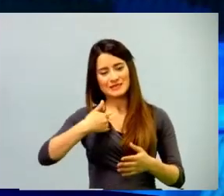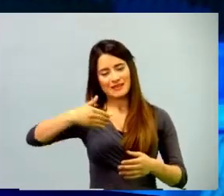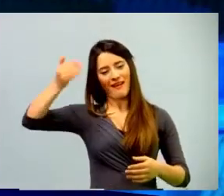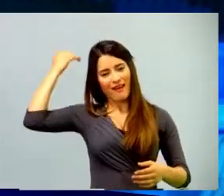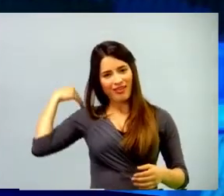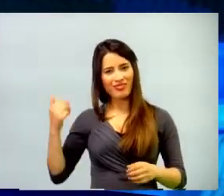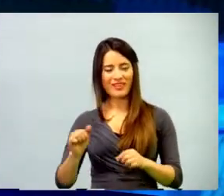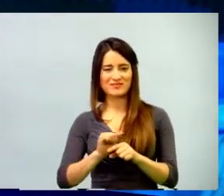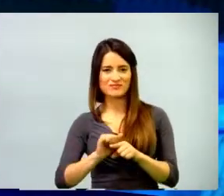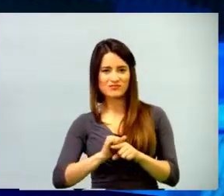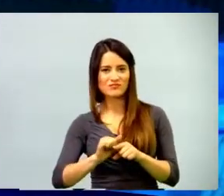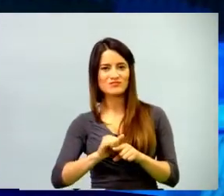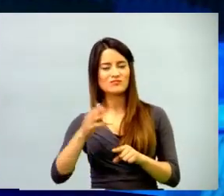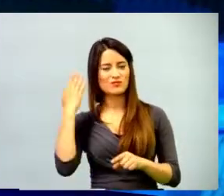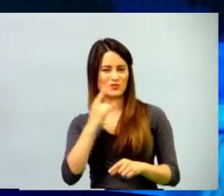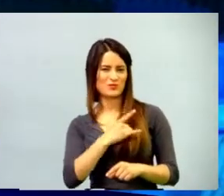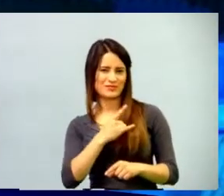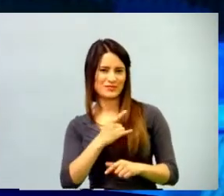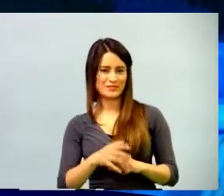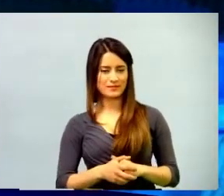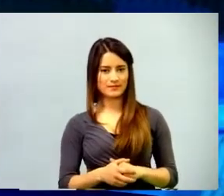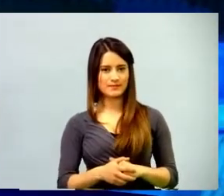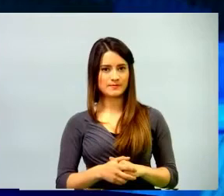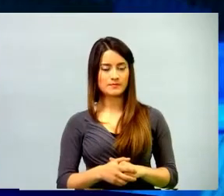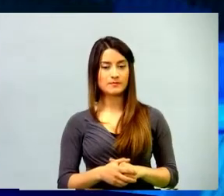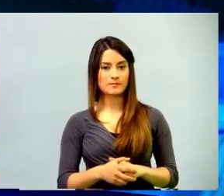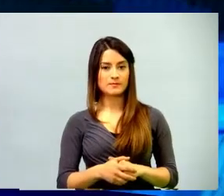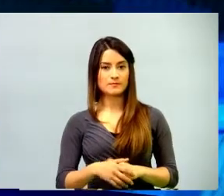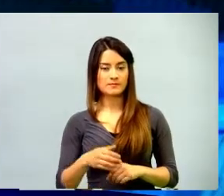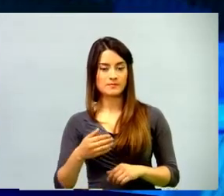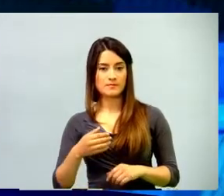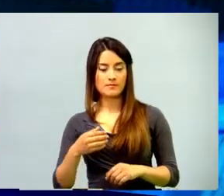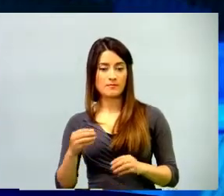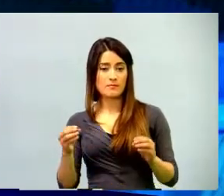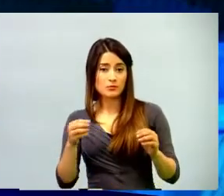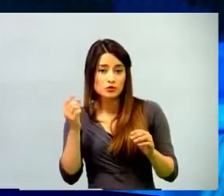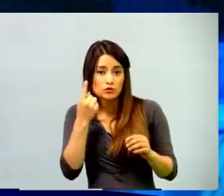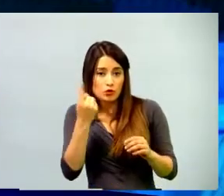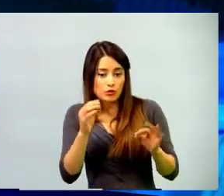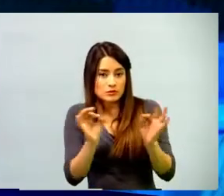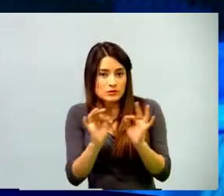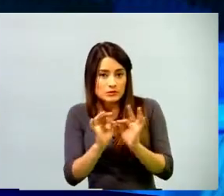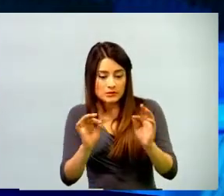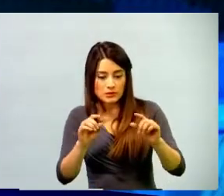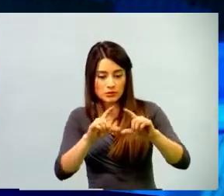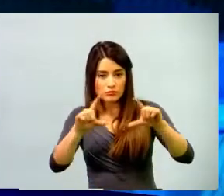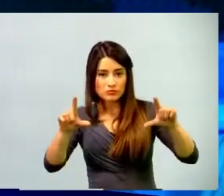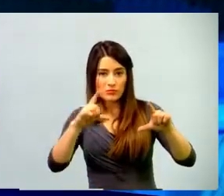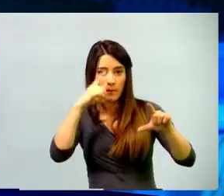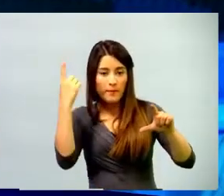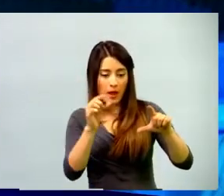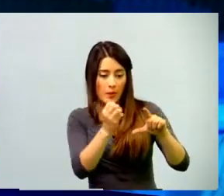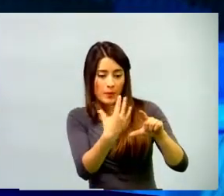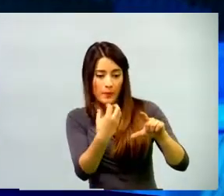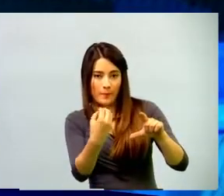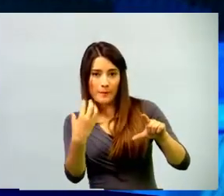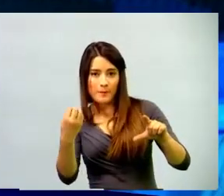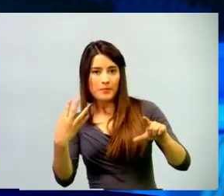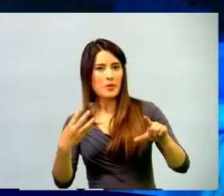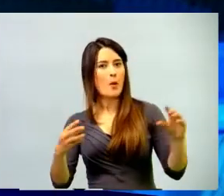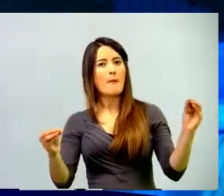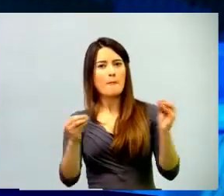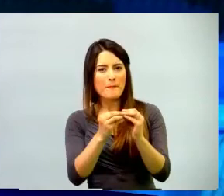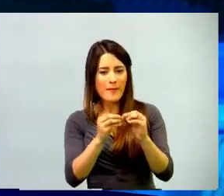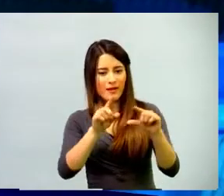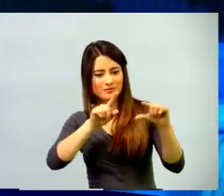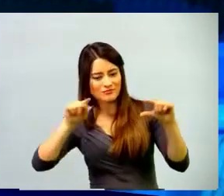que indican algunos de los momentos del proyecto, sino el protoboard donde viene todo concentrado, más el display donde salen cada uno de los